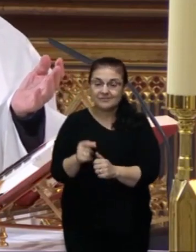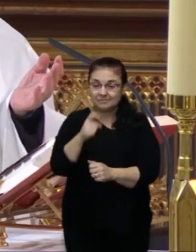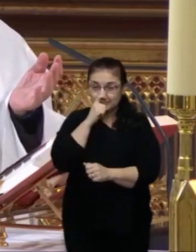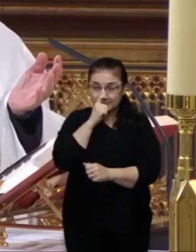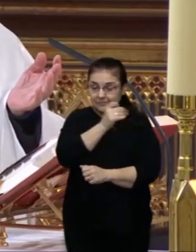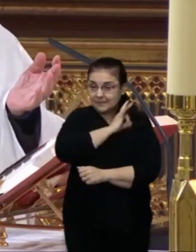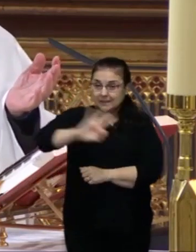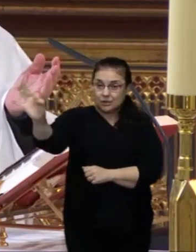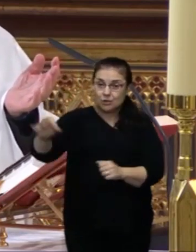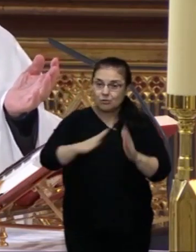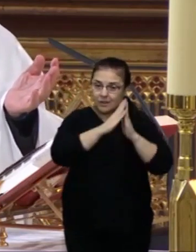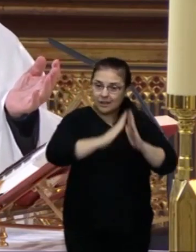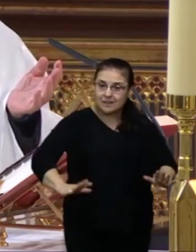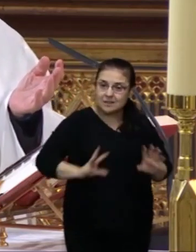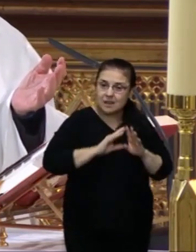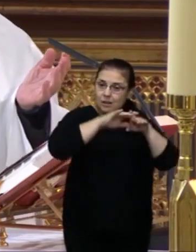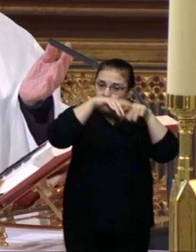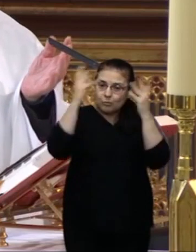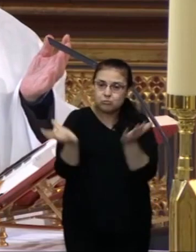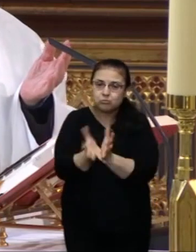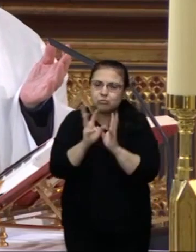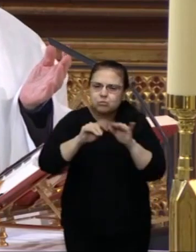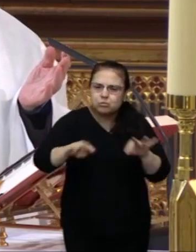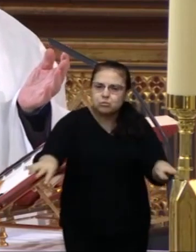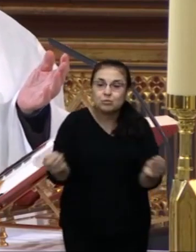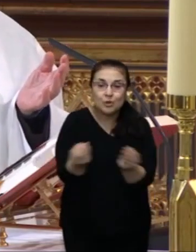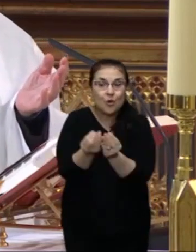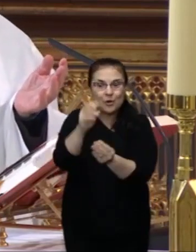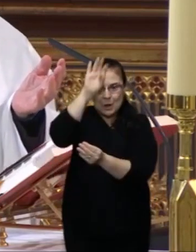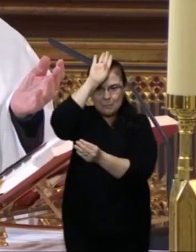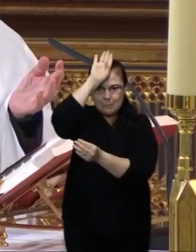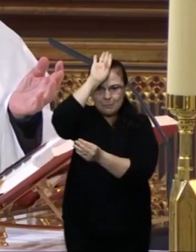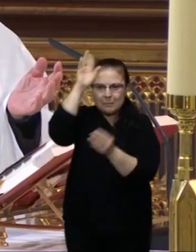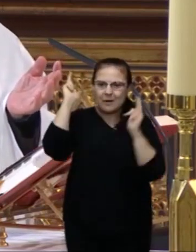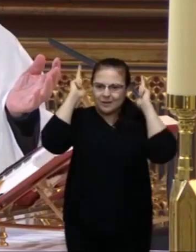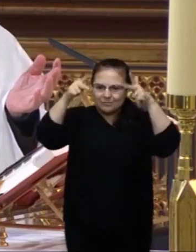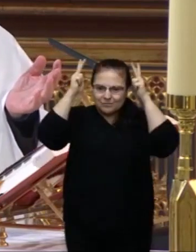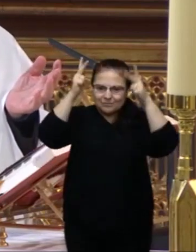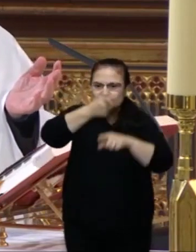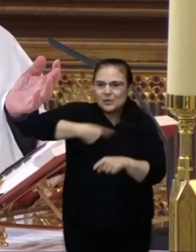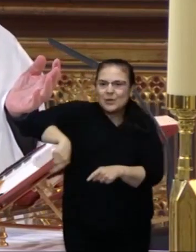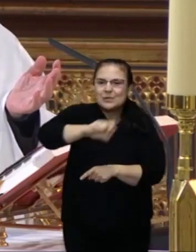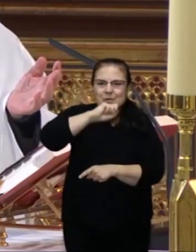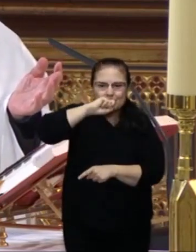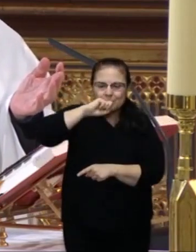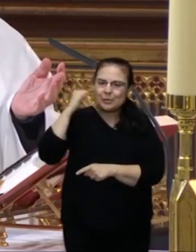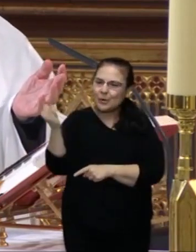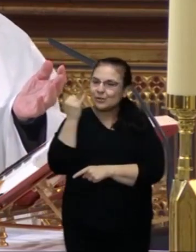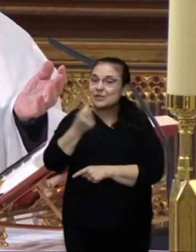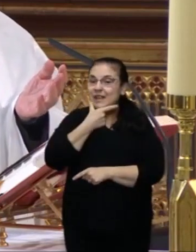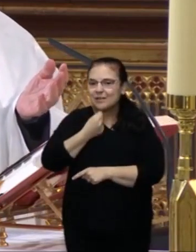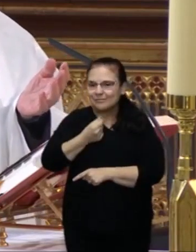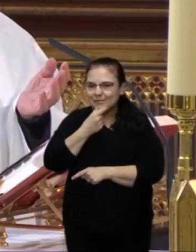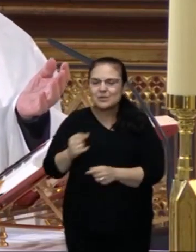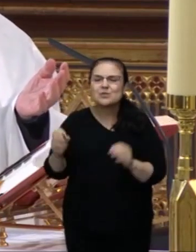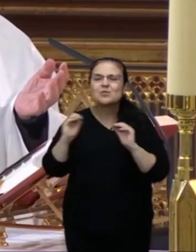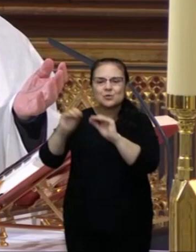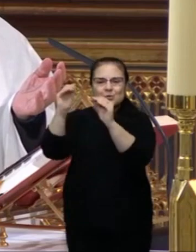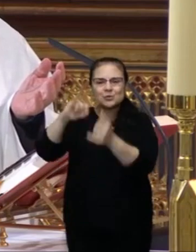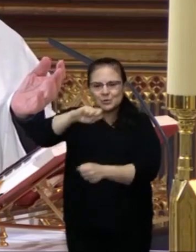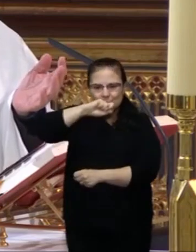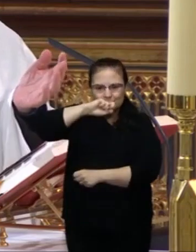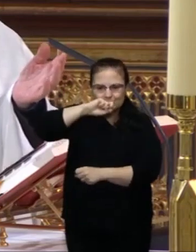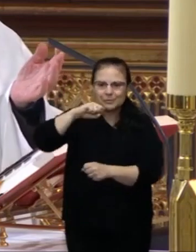Acuérdate, Señor, de tu Iglesia, extendida por toda la tierra, y con el Papa Francisco, con nuestro arzobispo José y sus